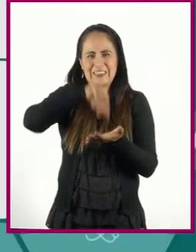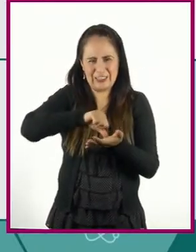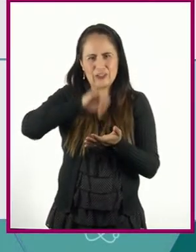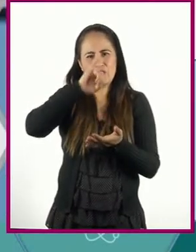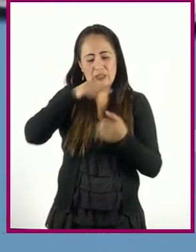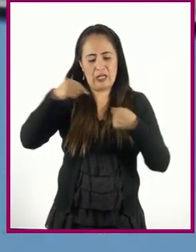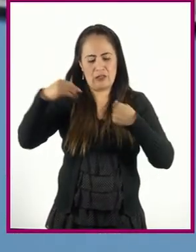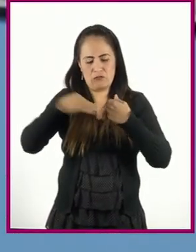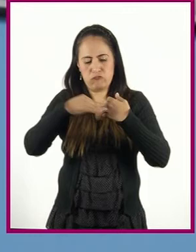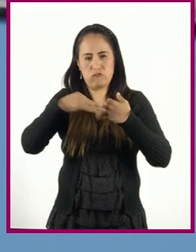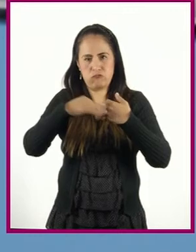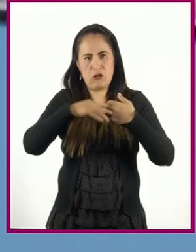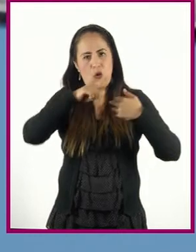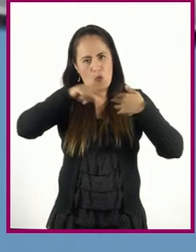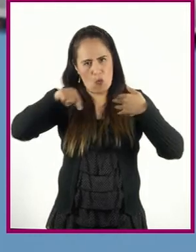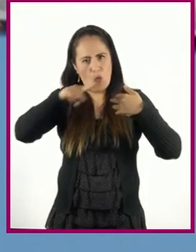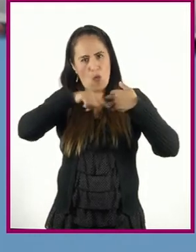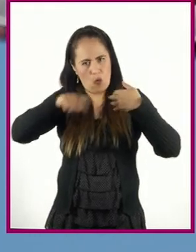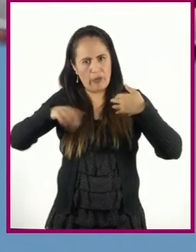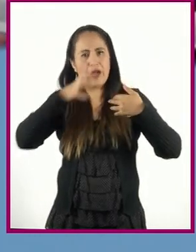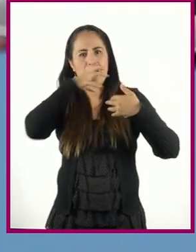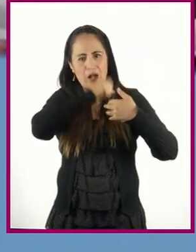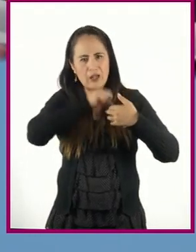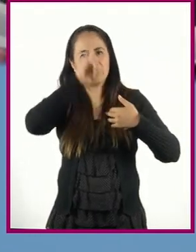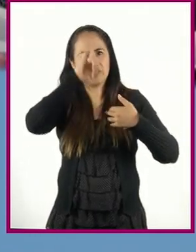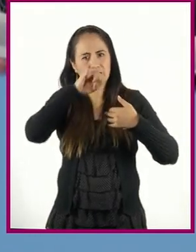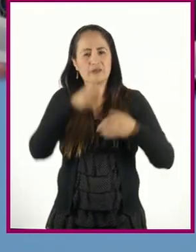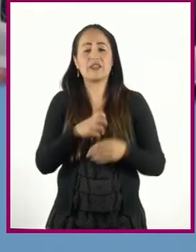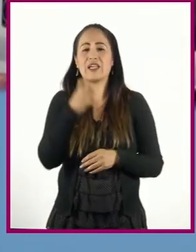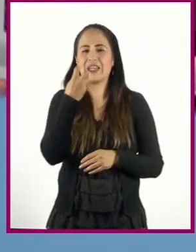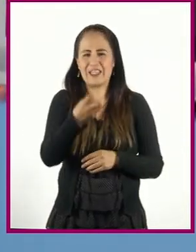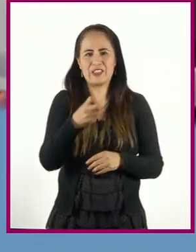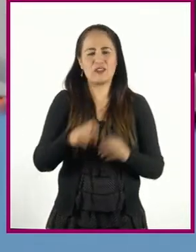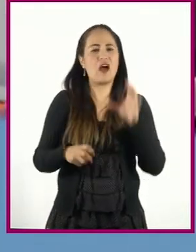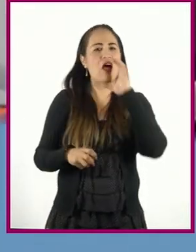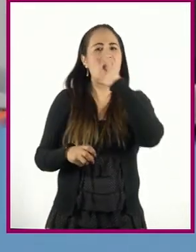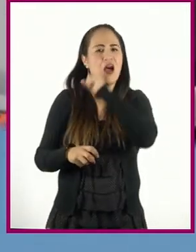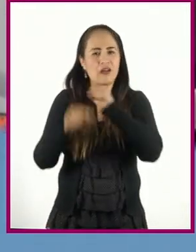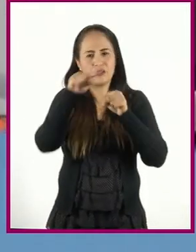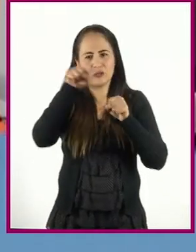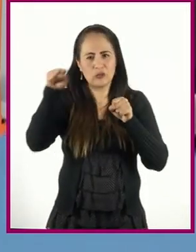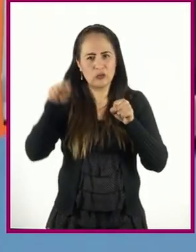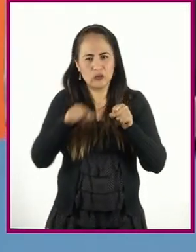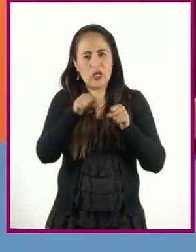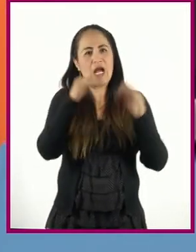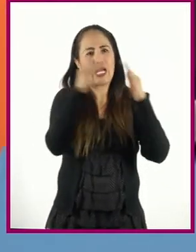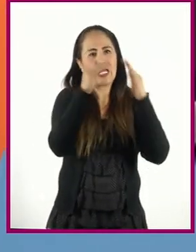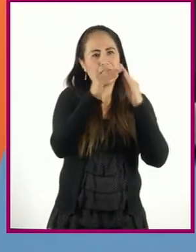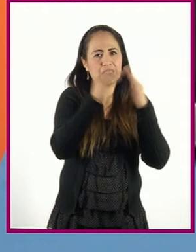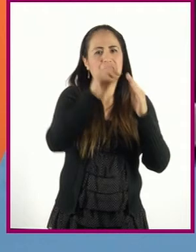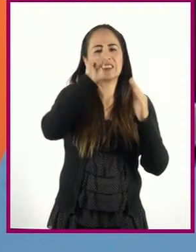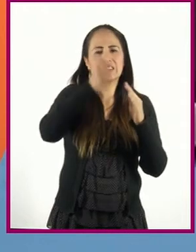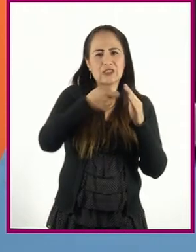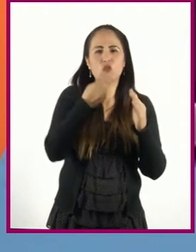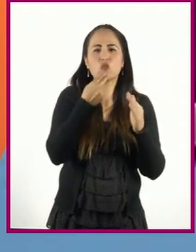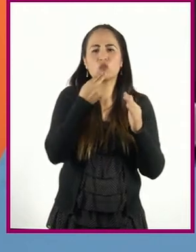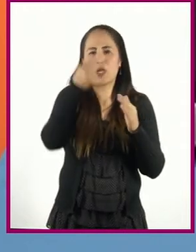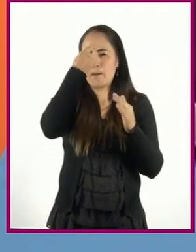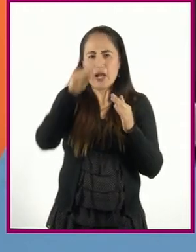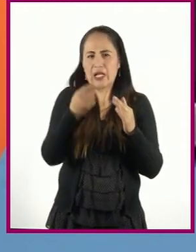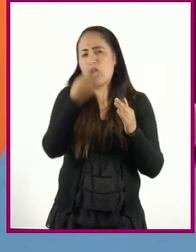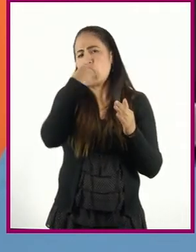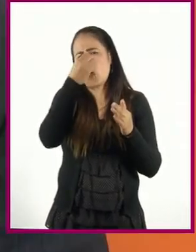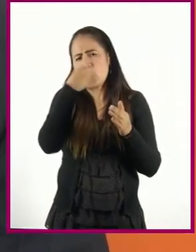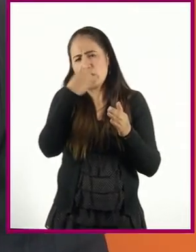ondas. El uso principal que se le da a este electrodoméstico en nuestras casas es calentar alimentos y muy